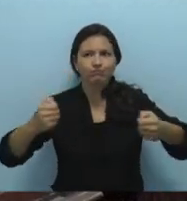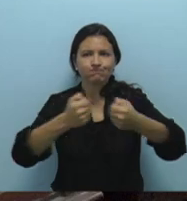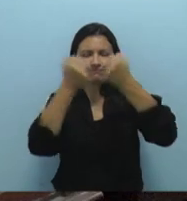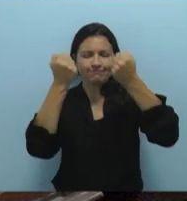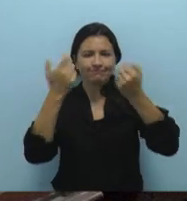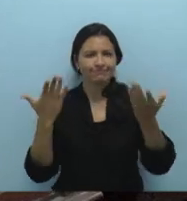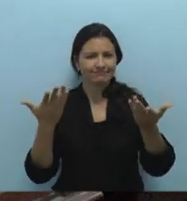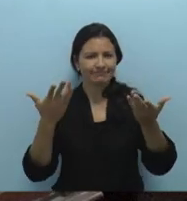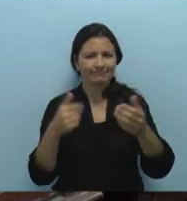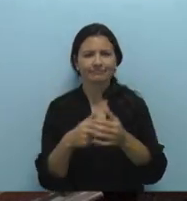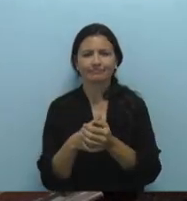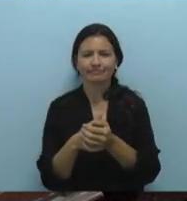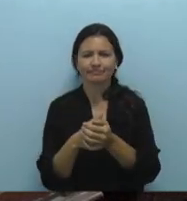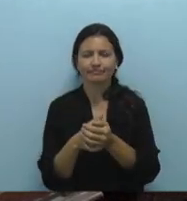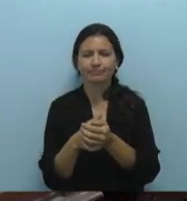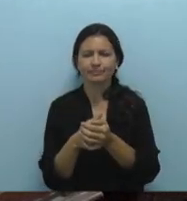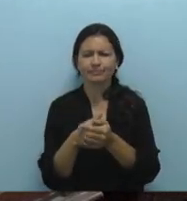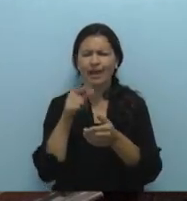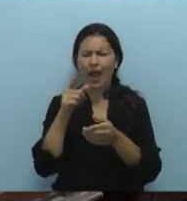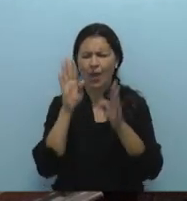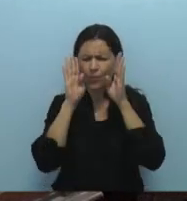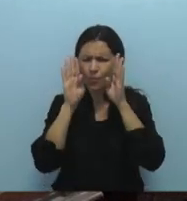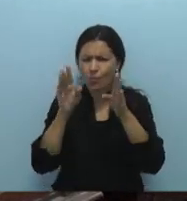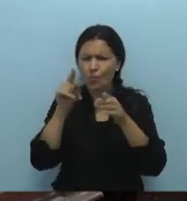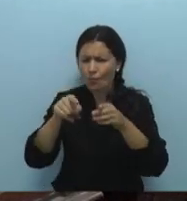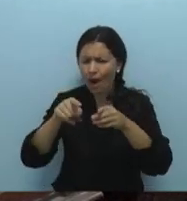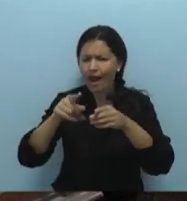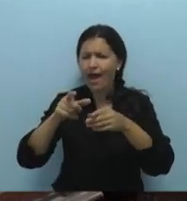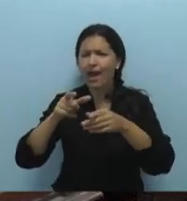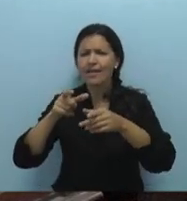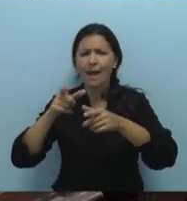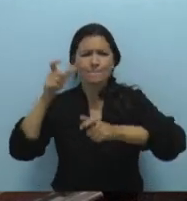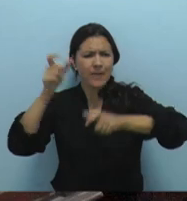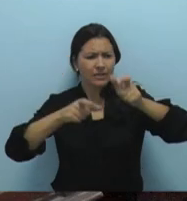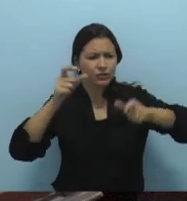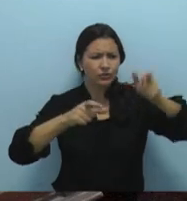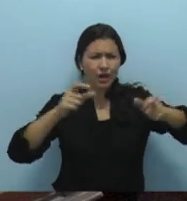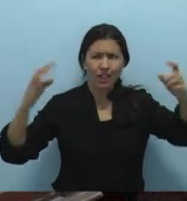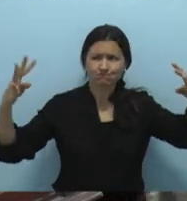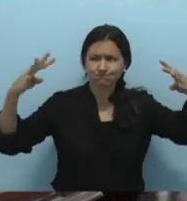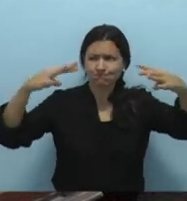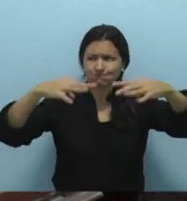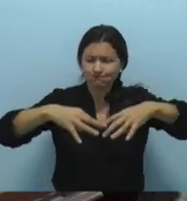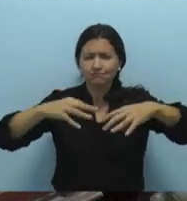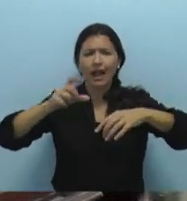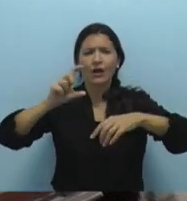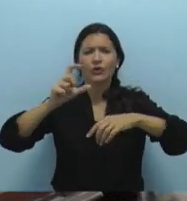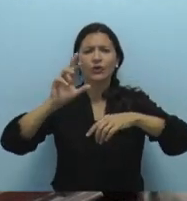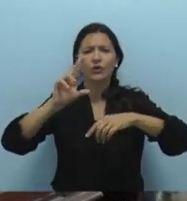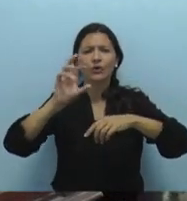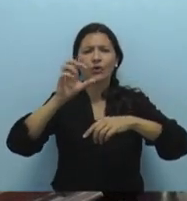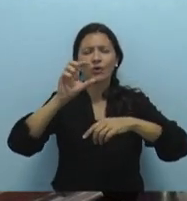importancia y trascendencia de la inmigración croata en Villa Mugueta y su zona, y que también es la más antigua